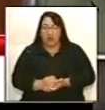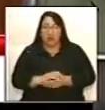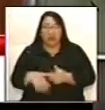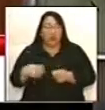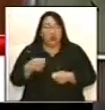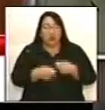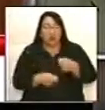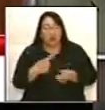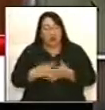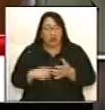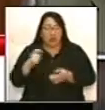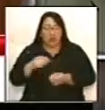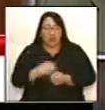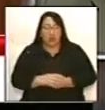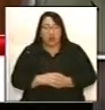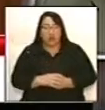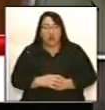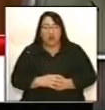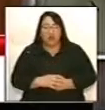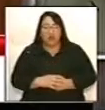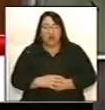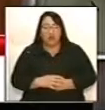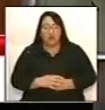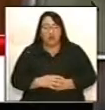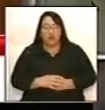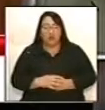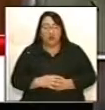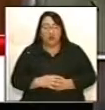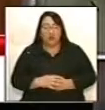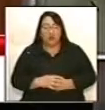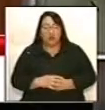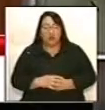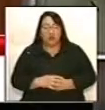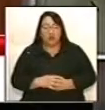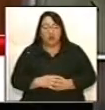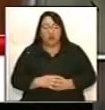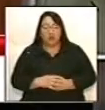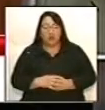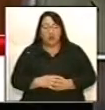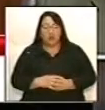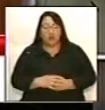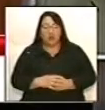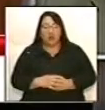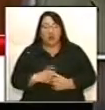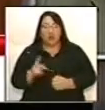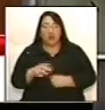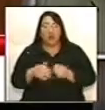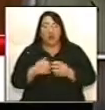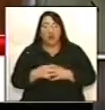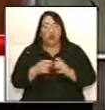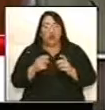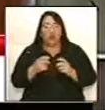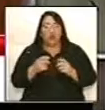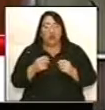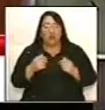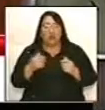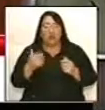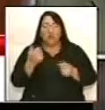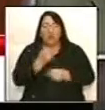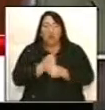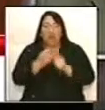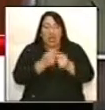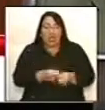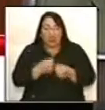se necesita en maquinaria agrícola, en la que se usa en el aspecto forestal, en fin.